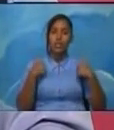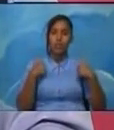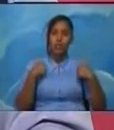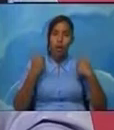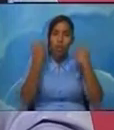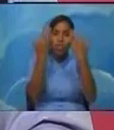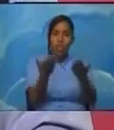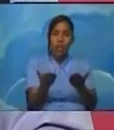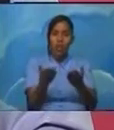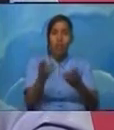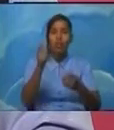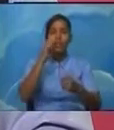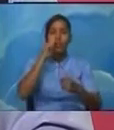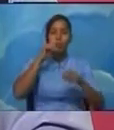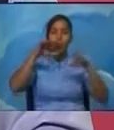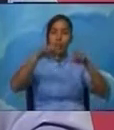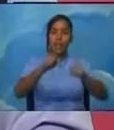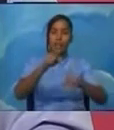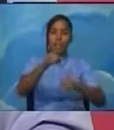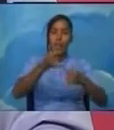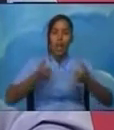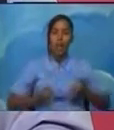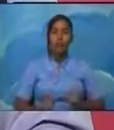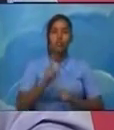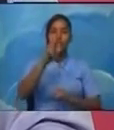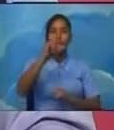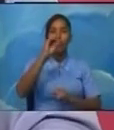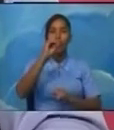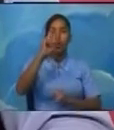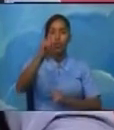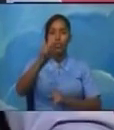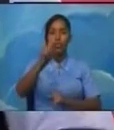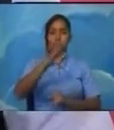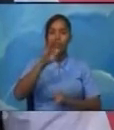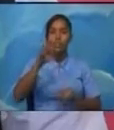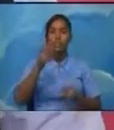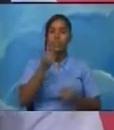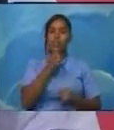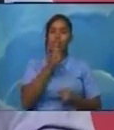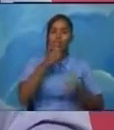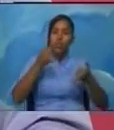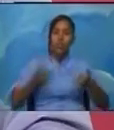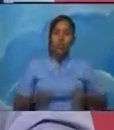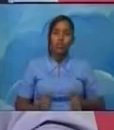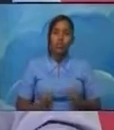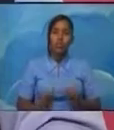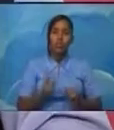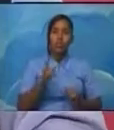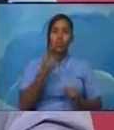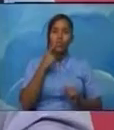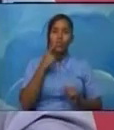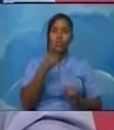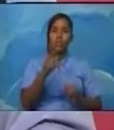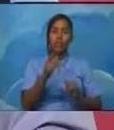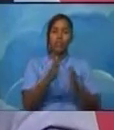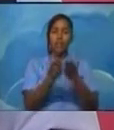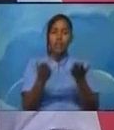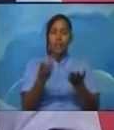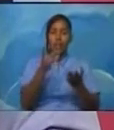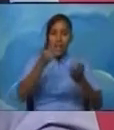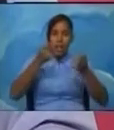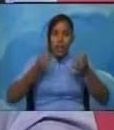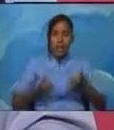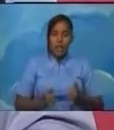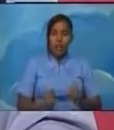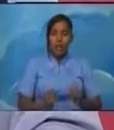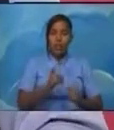a Ar por heredad a los hijos de Lot. ¿Quiénes son los moabitas? Moab era el